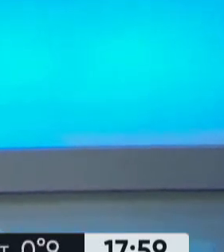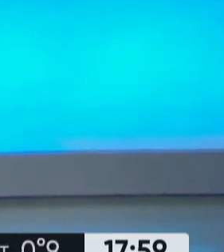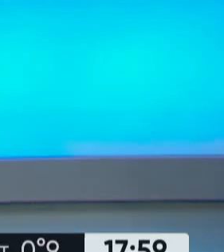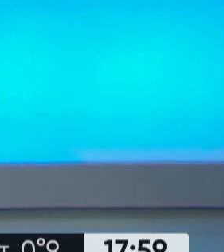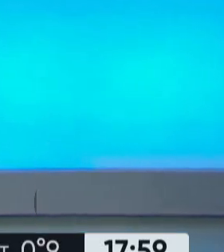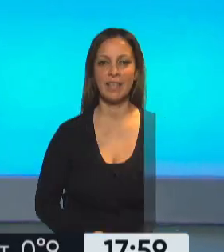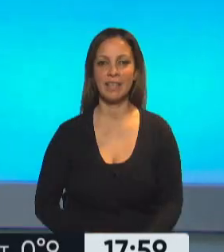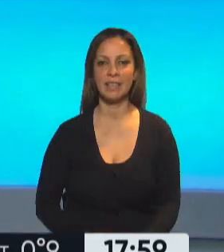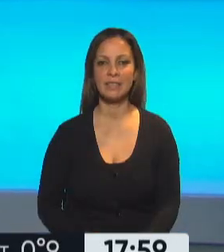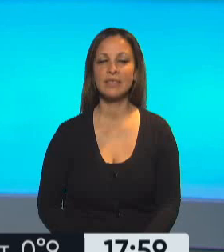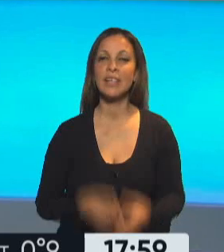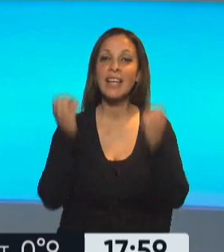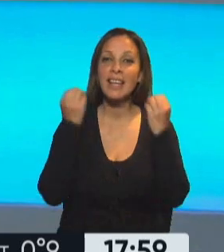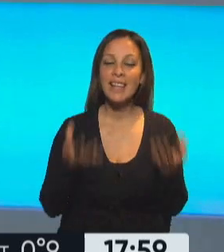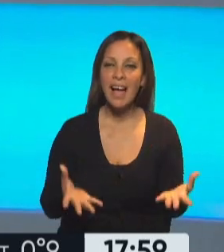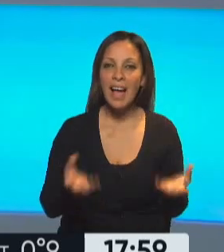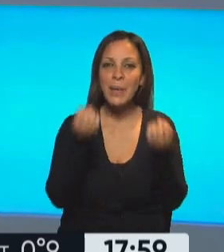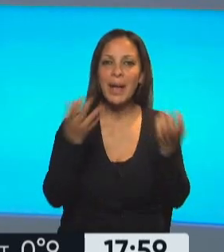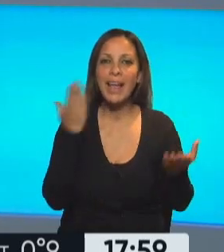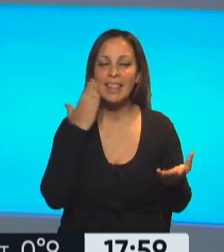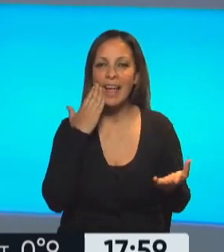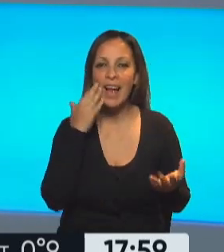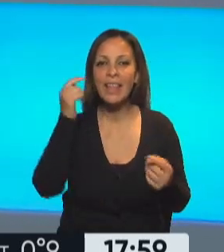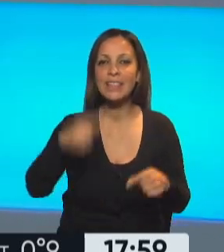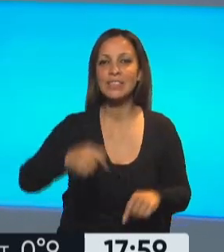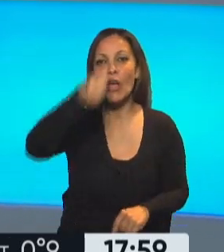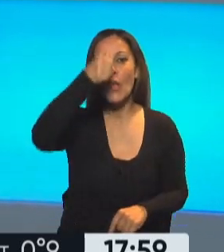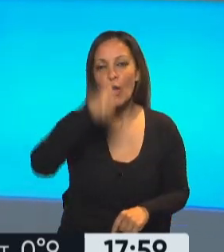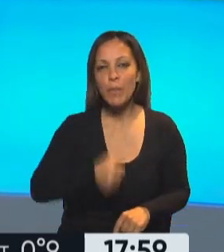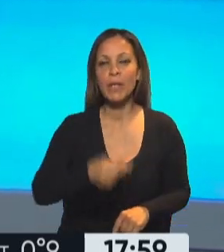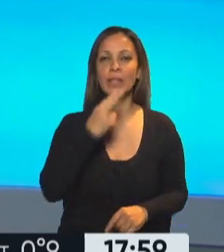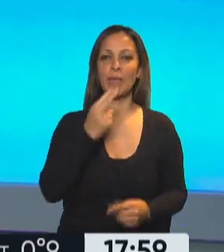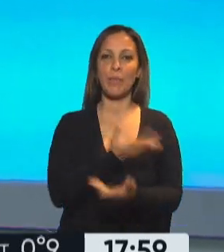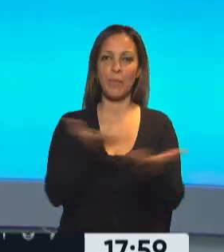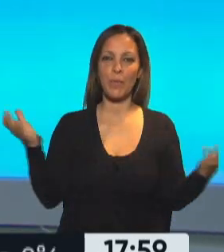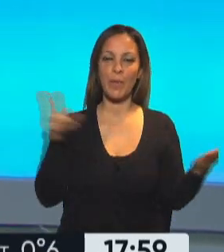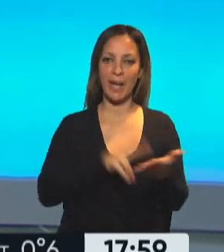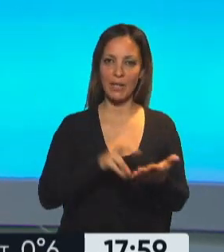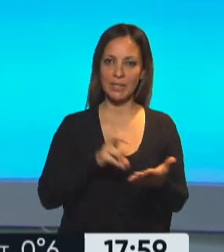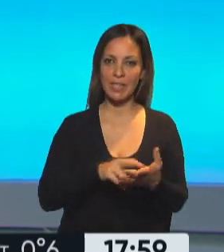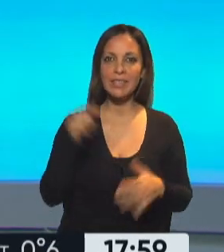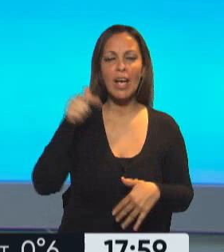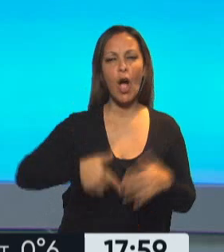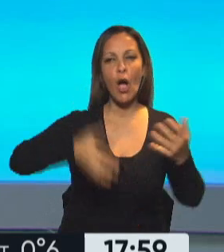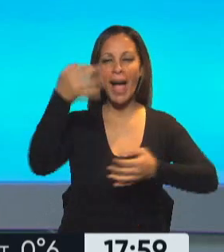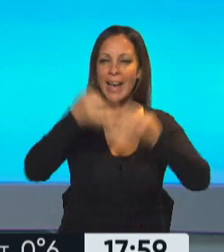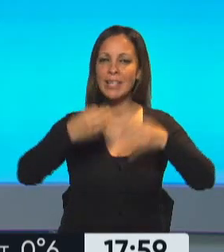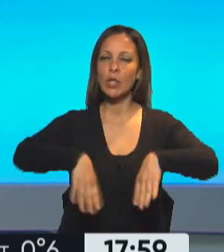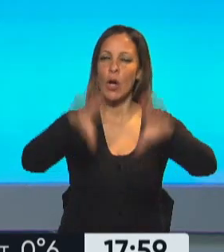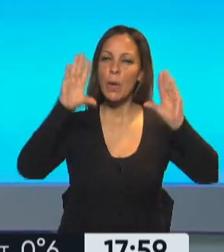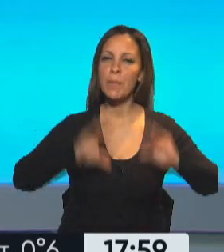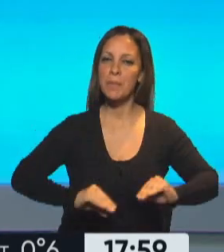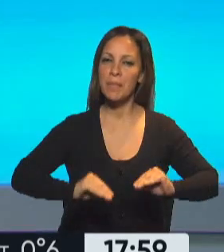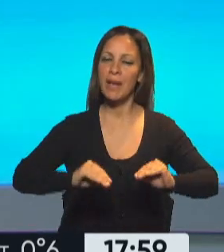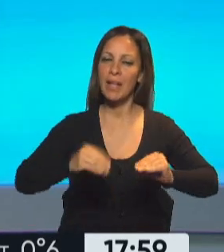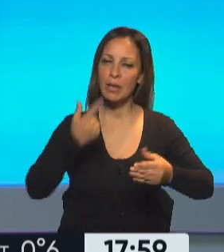regresiva. ¿Qué tal? ¿Cómo les va? Buenas para todos. Muy buenas tardes. Esta es la edición domingo de Televisión Pública Noticias. Hoy con todo en análisis, con todo el